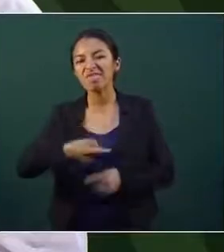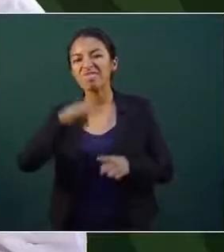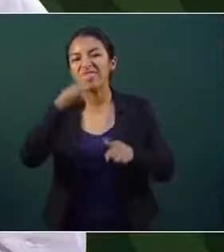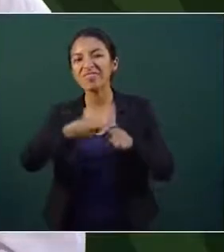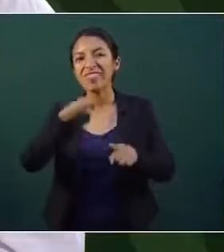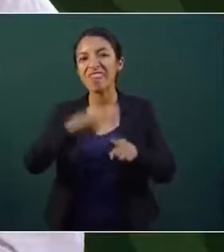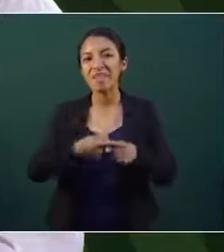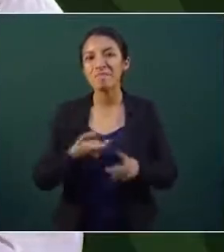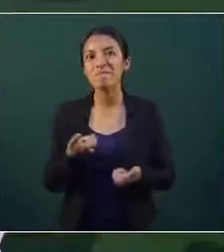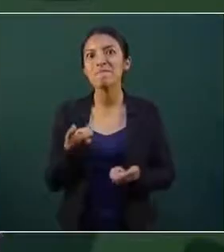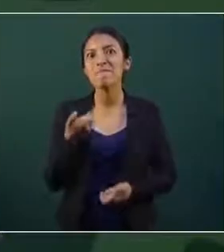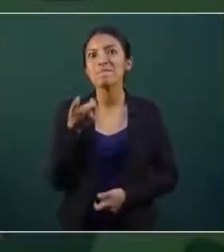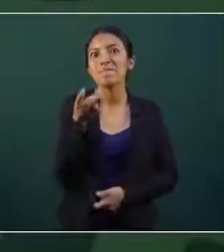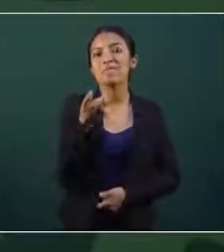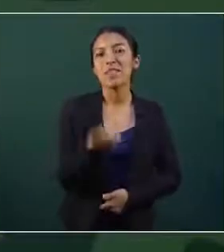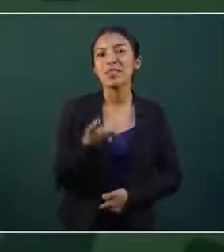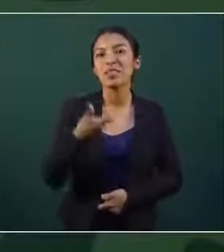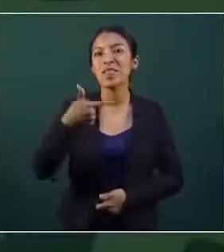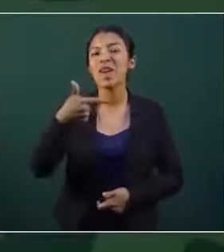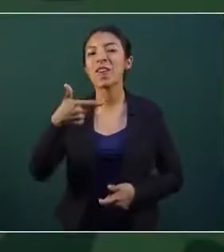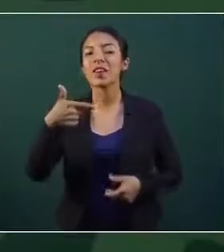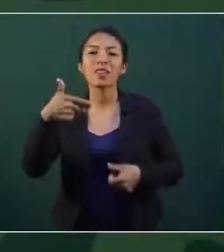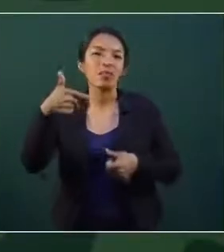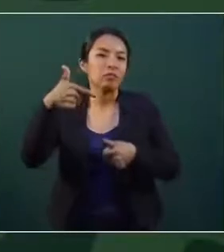combustibles. Para eso